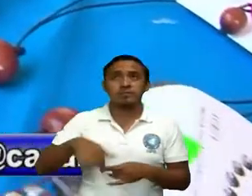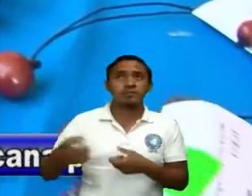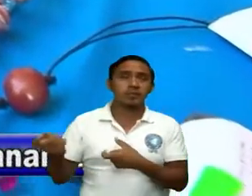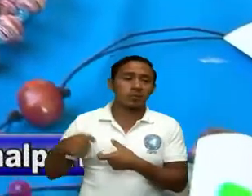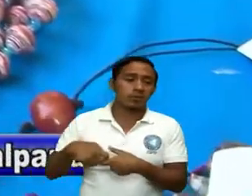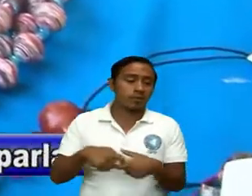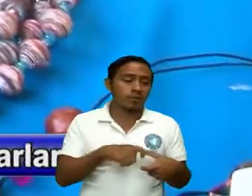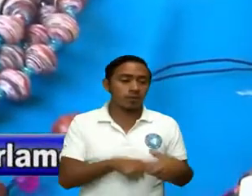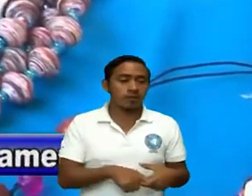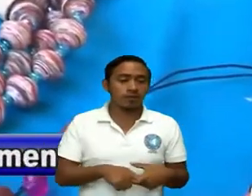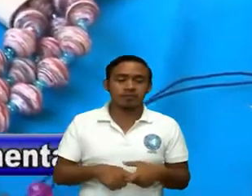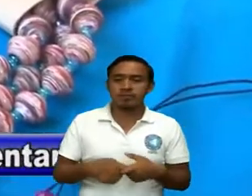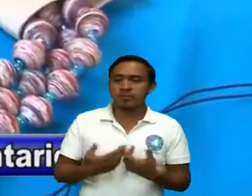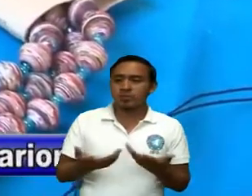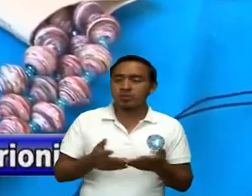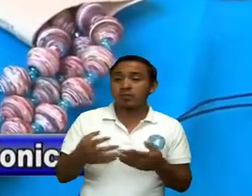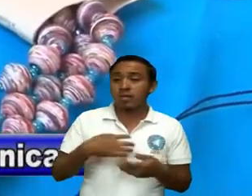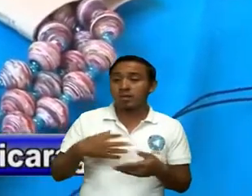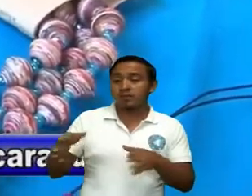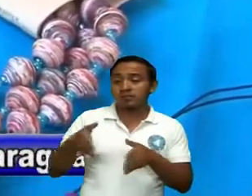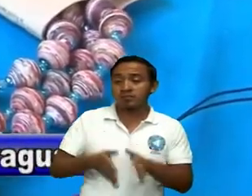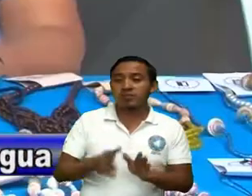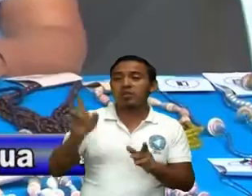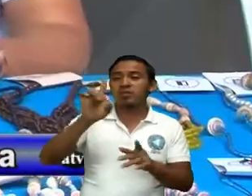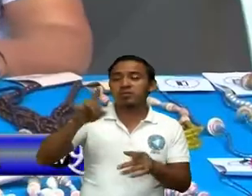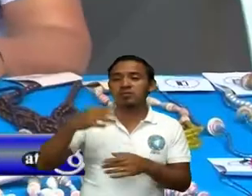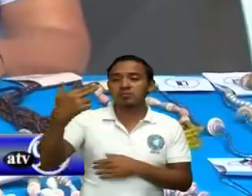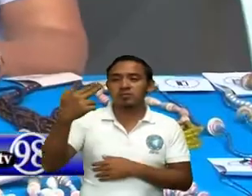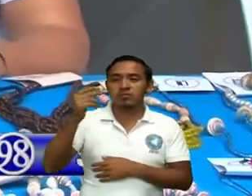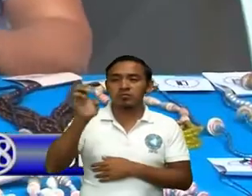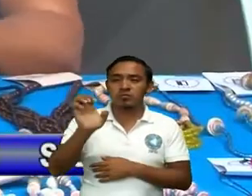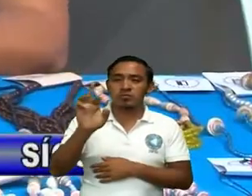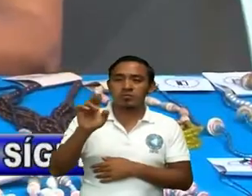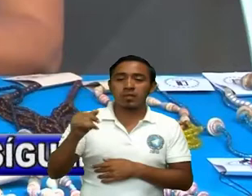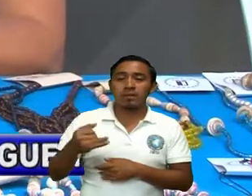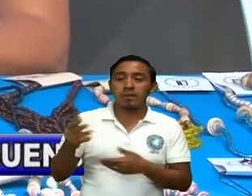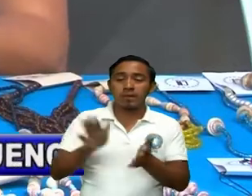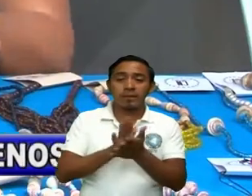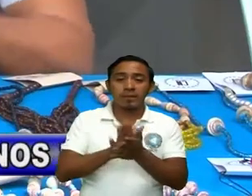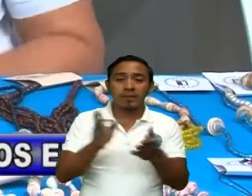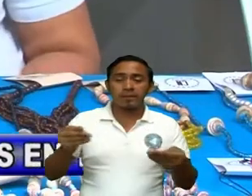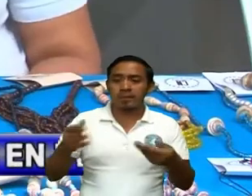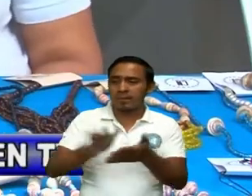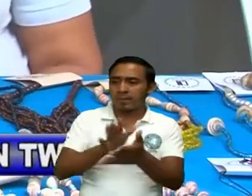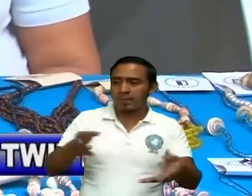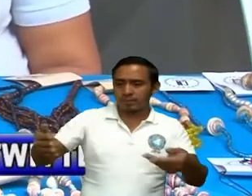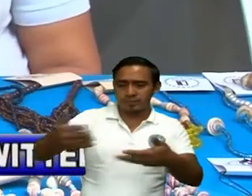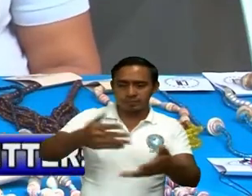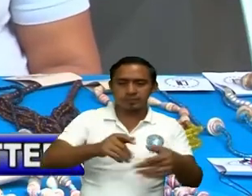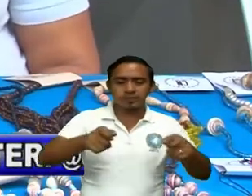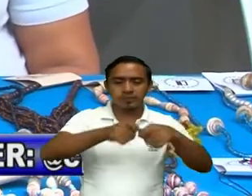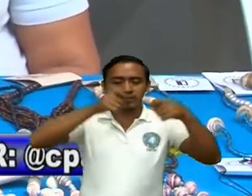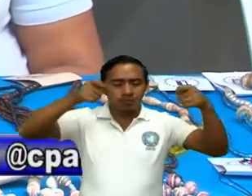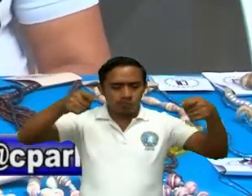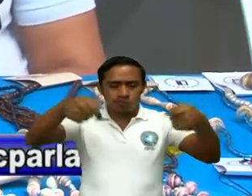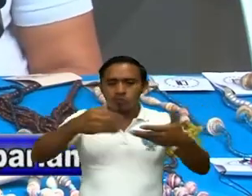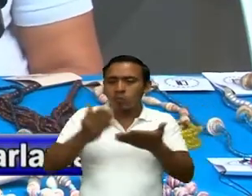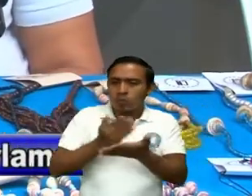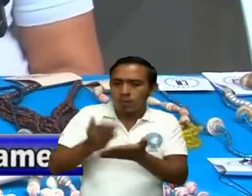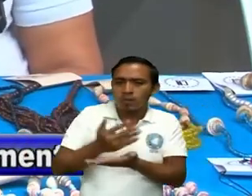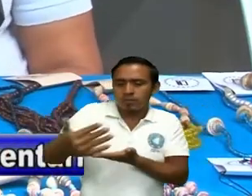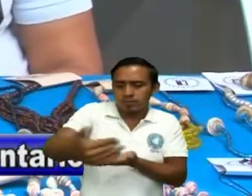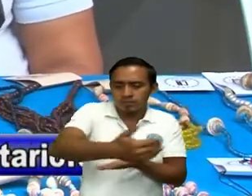cooperativa nació de La Chureca y trabajamos a base de papel, reciclamos todo lo que es papel, revista,